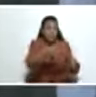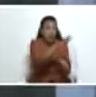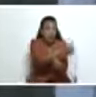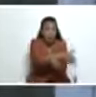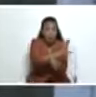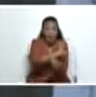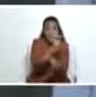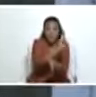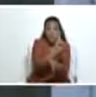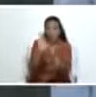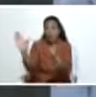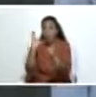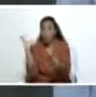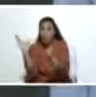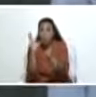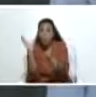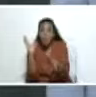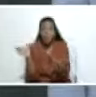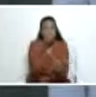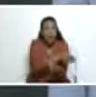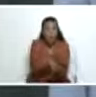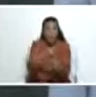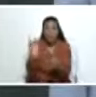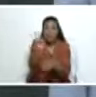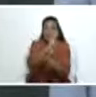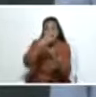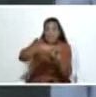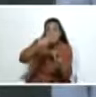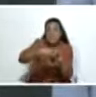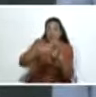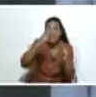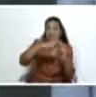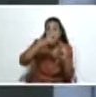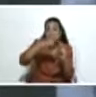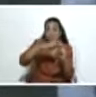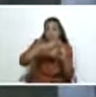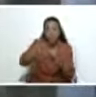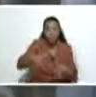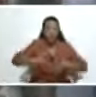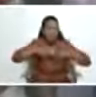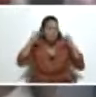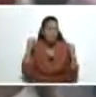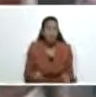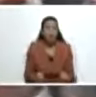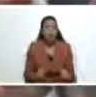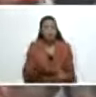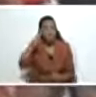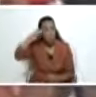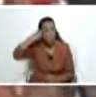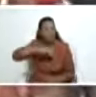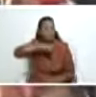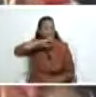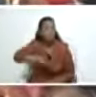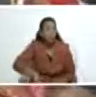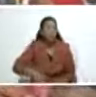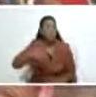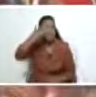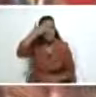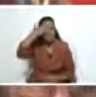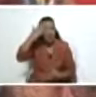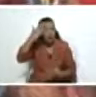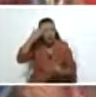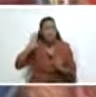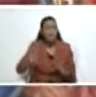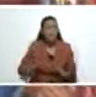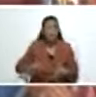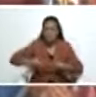Colombia, este pueblo tachirense de hombres y mujeres está resteado con la historia. Está resteado con Bolívar,